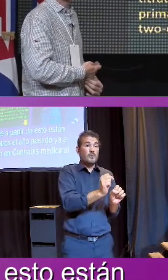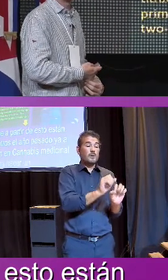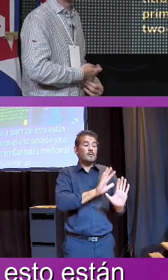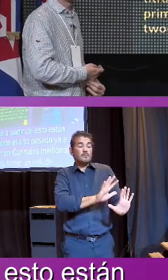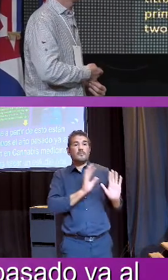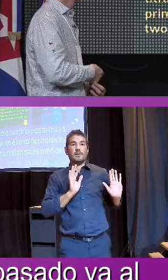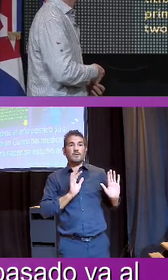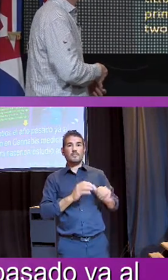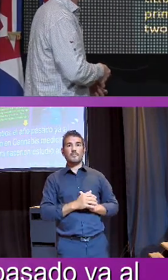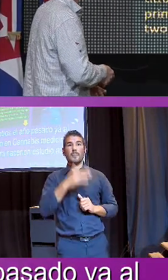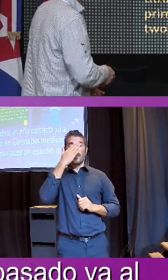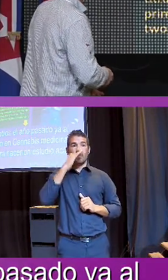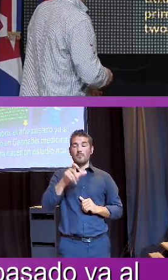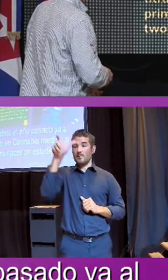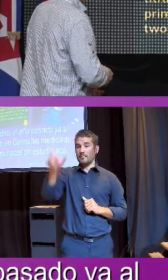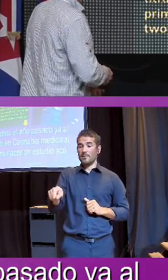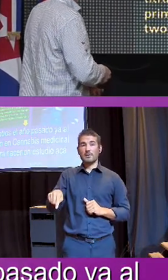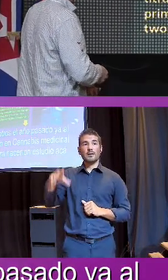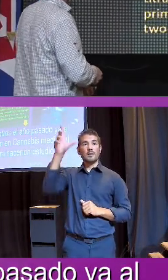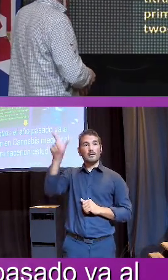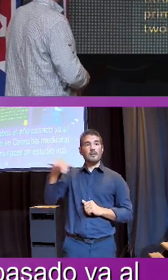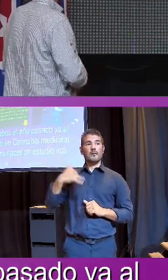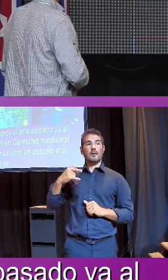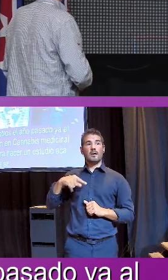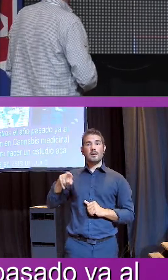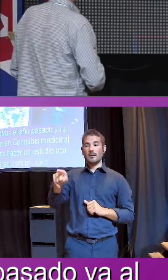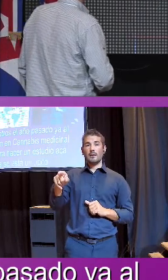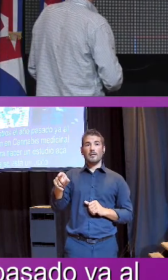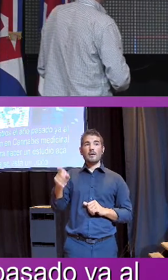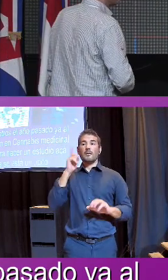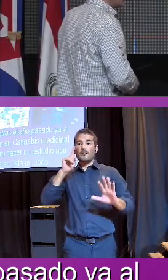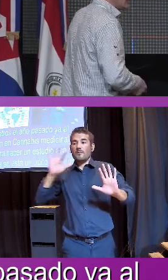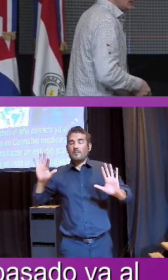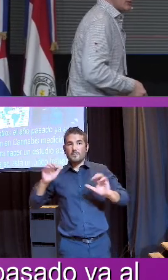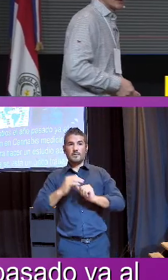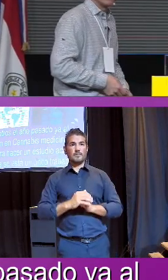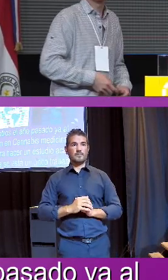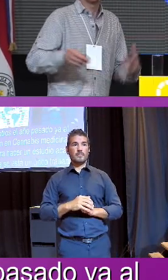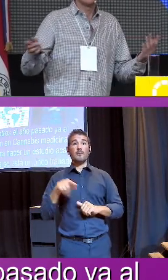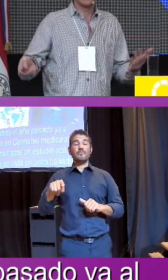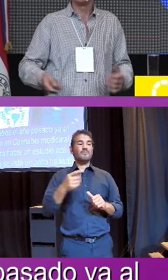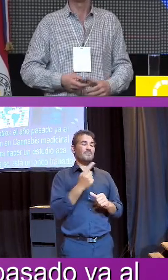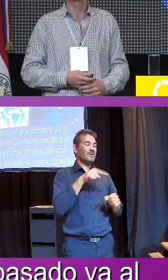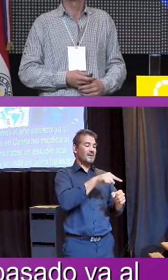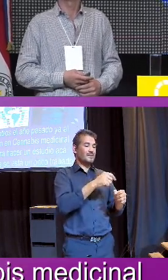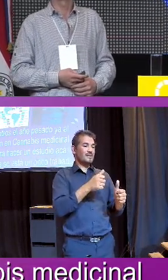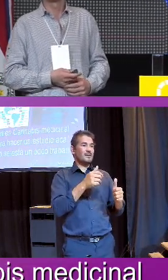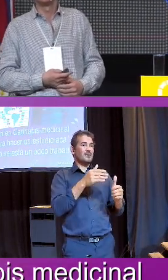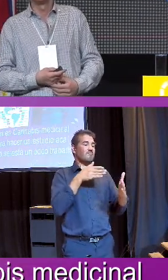acá con población local. Así que todavía eso está un poco trabado. Y bueno, hasta ahí